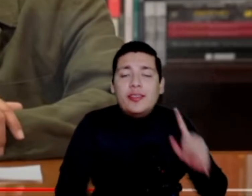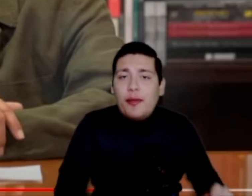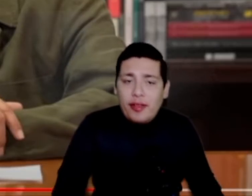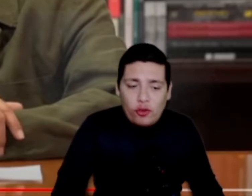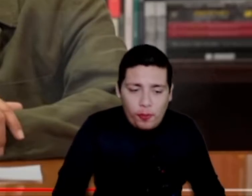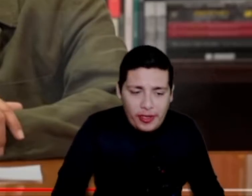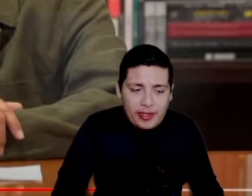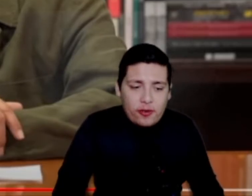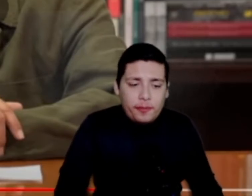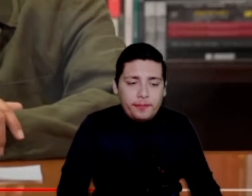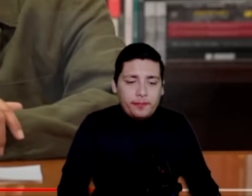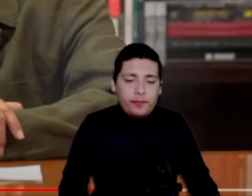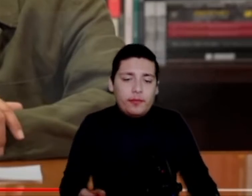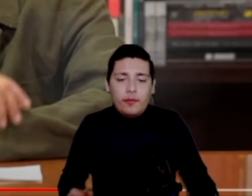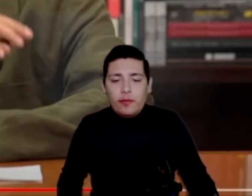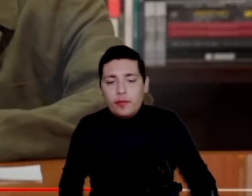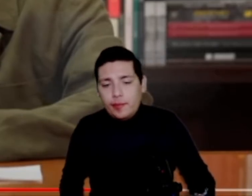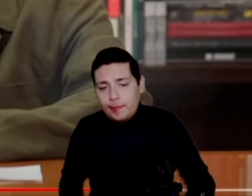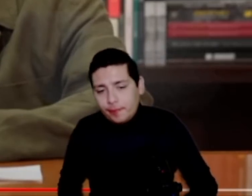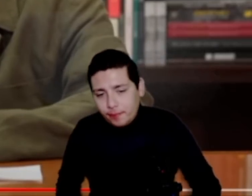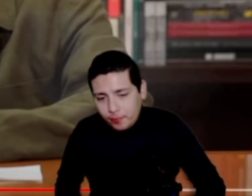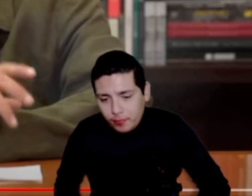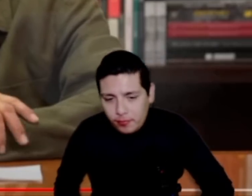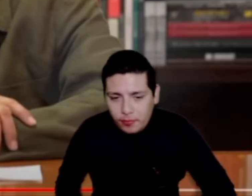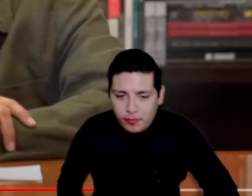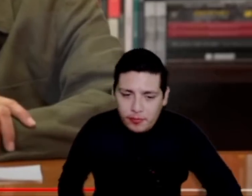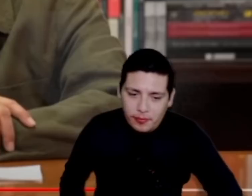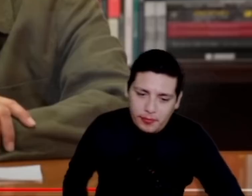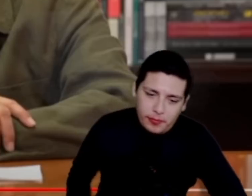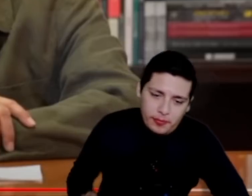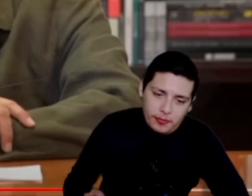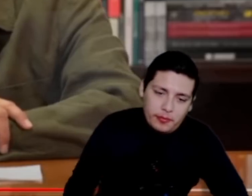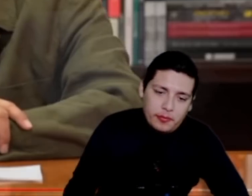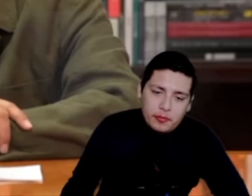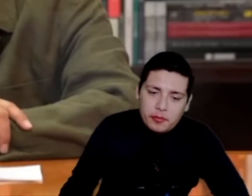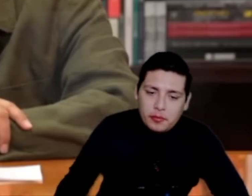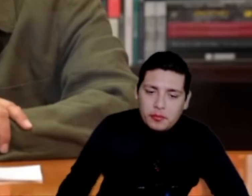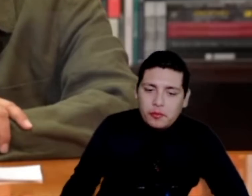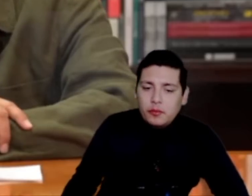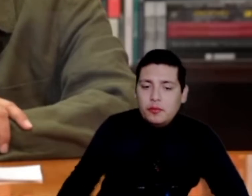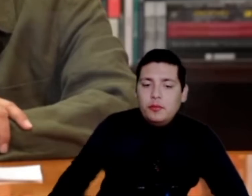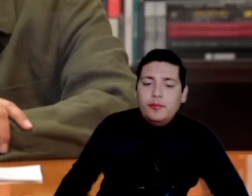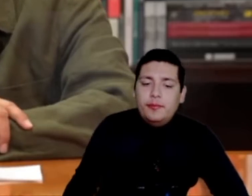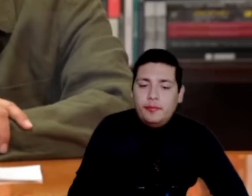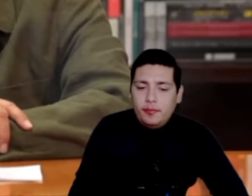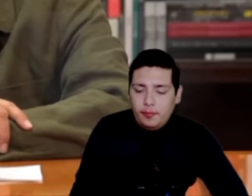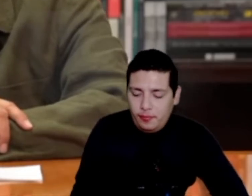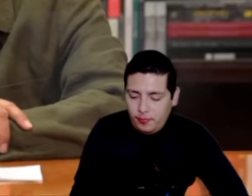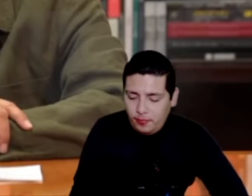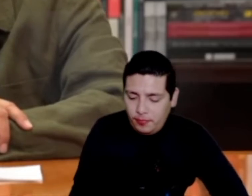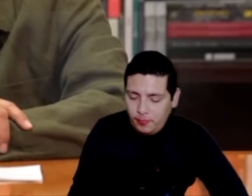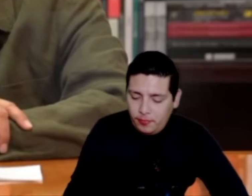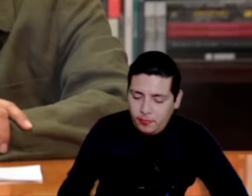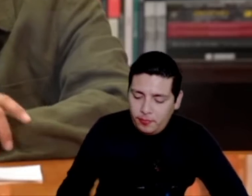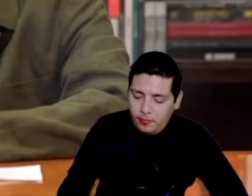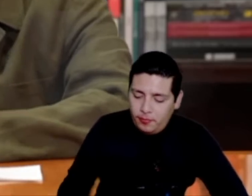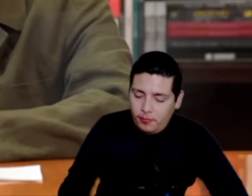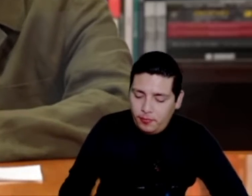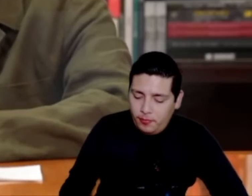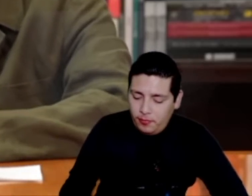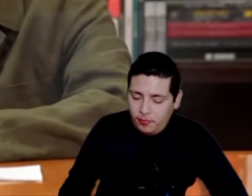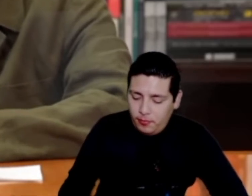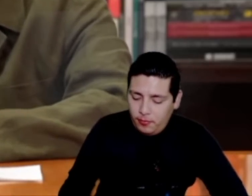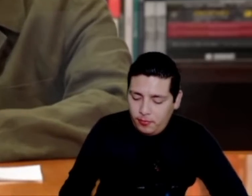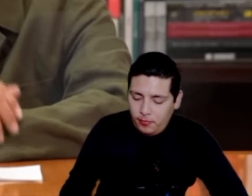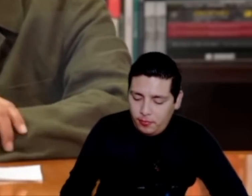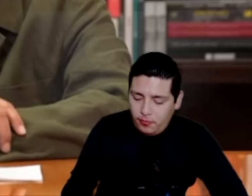su testamento político. Quiero también decirles que yo tengo un testamento político.